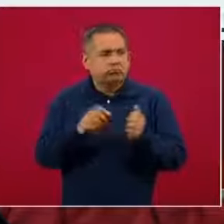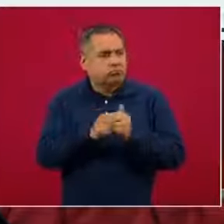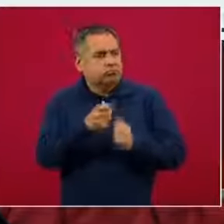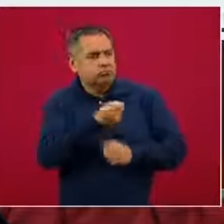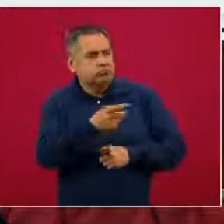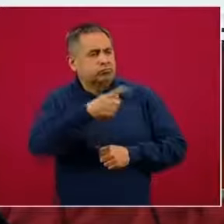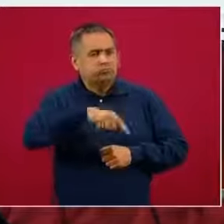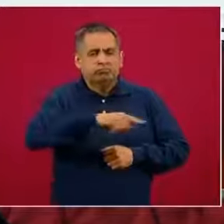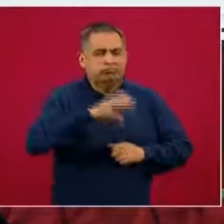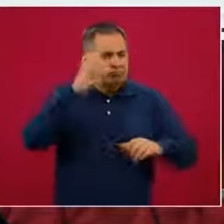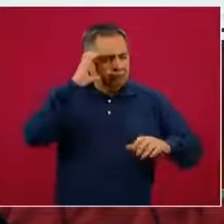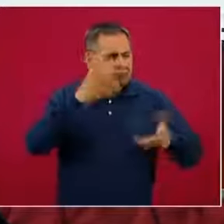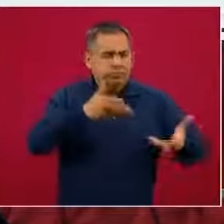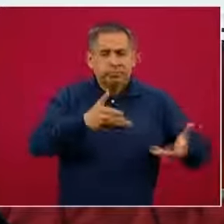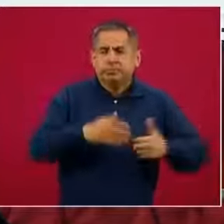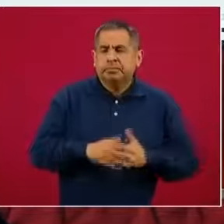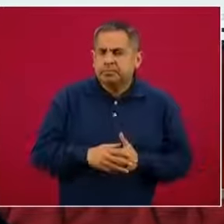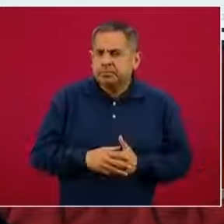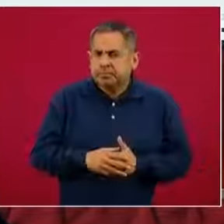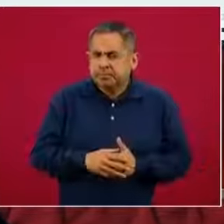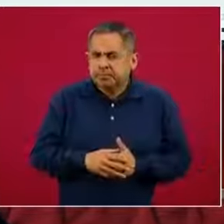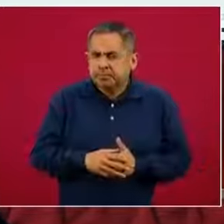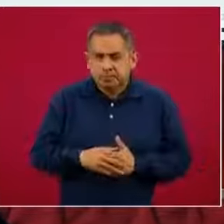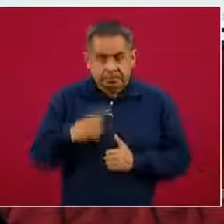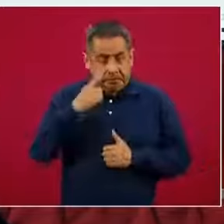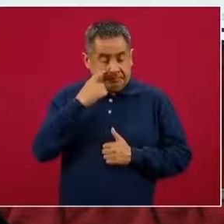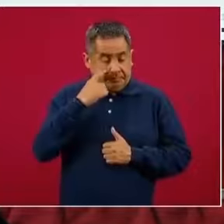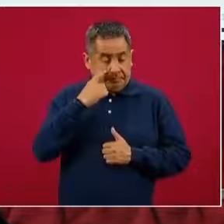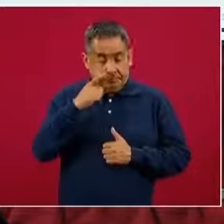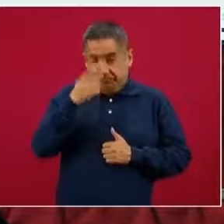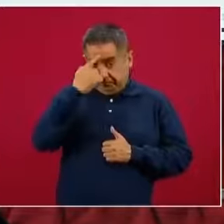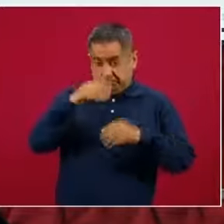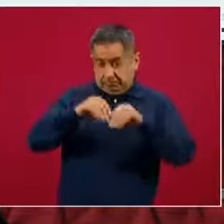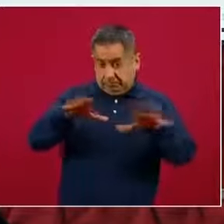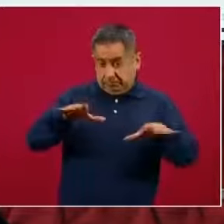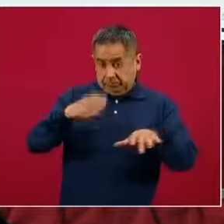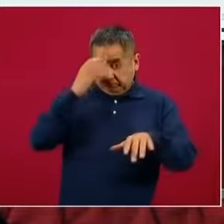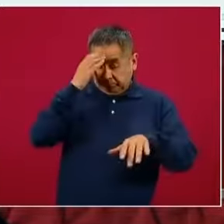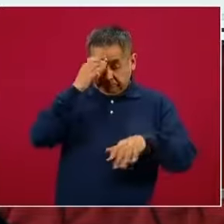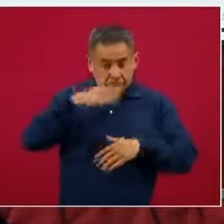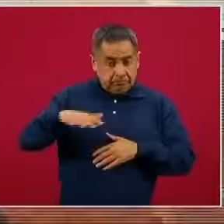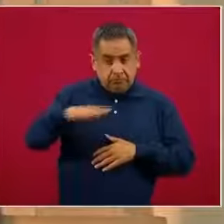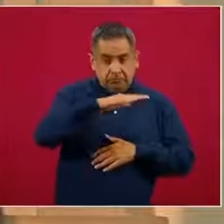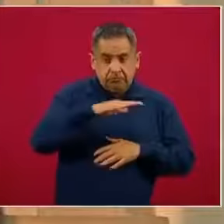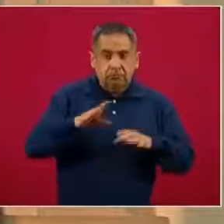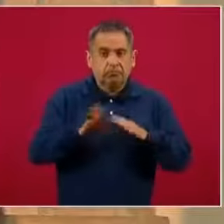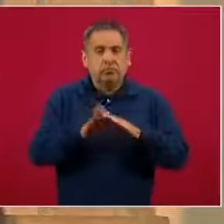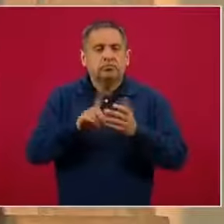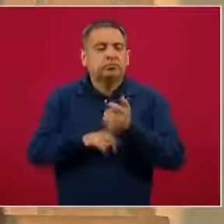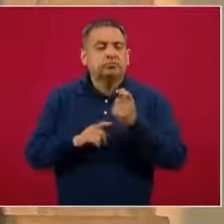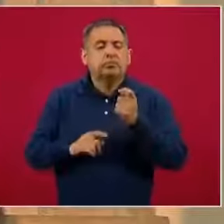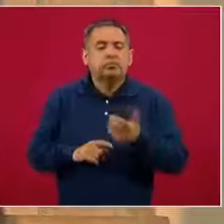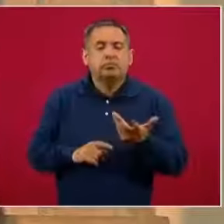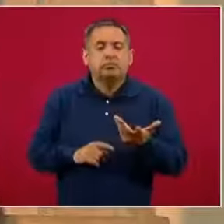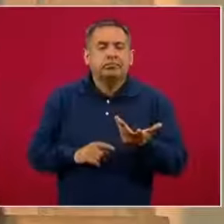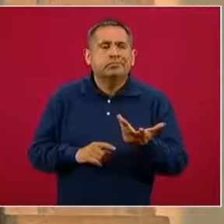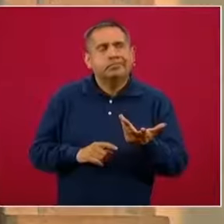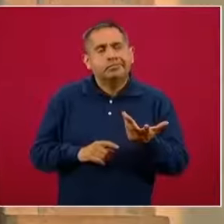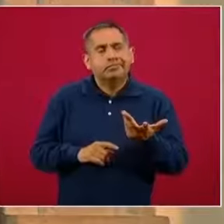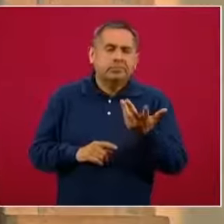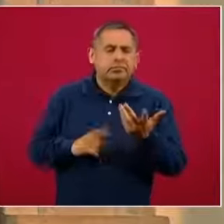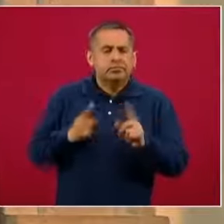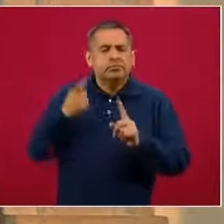Ahora, muchas de las estrategias, y es importante que se conozca, se busca que